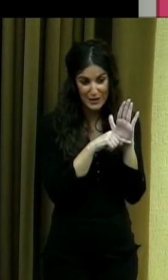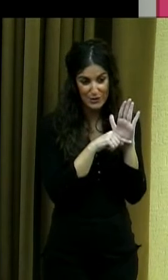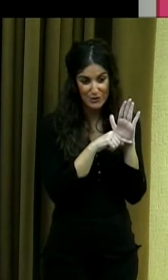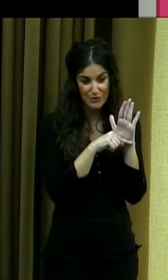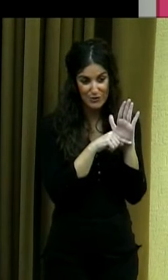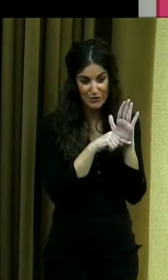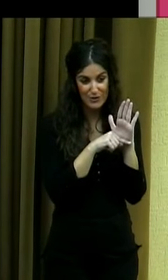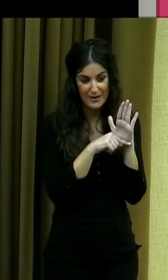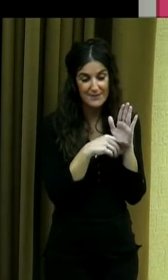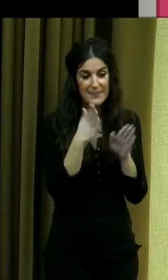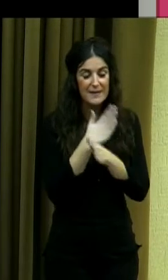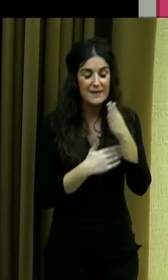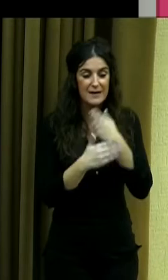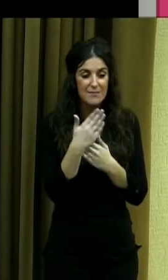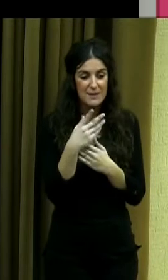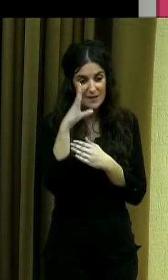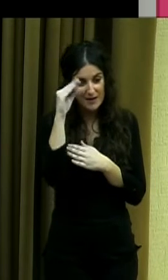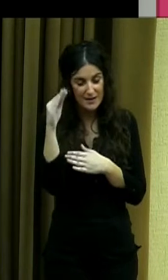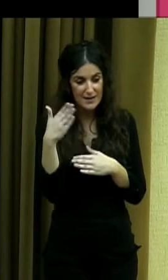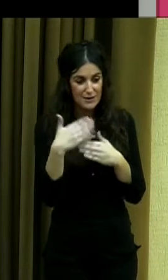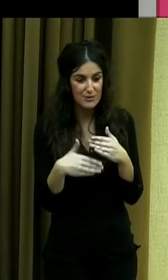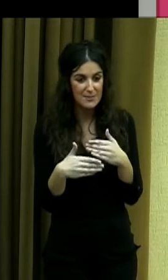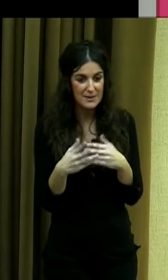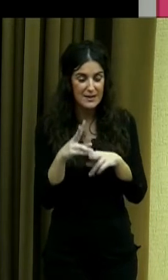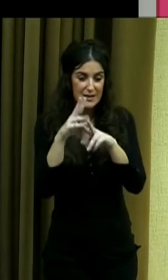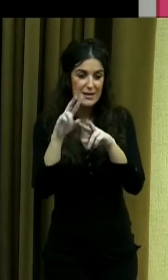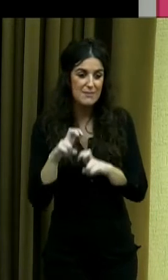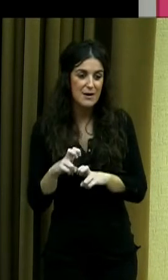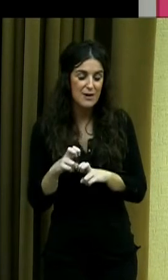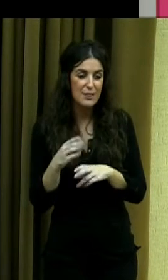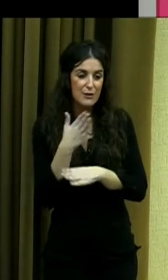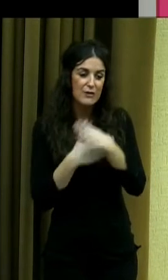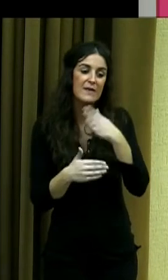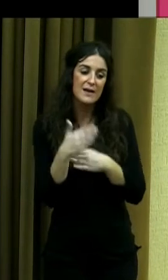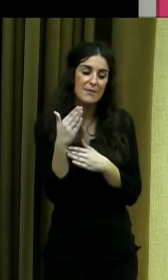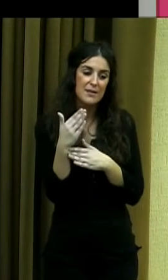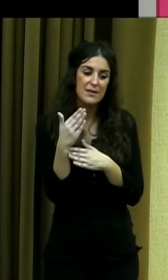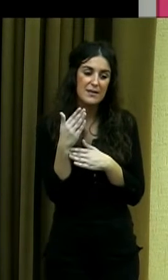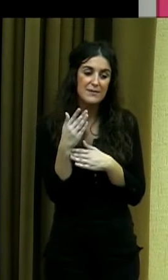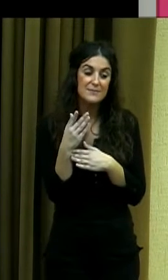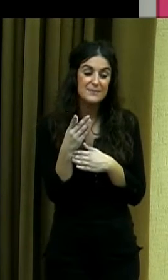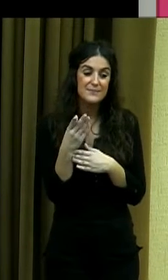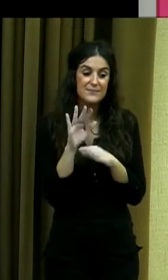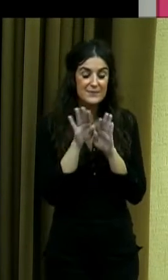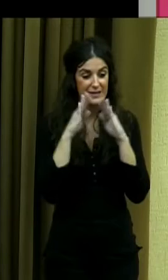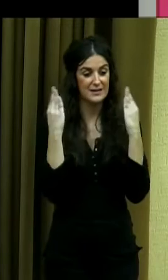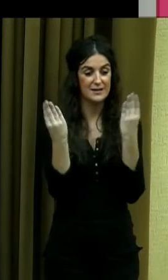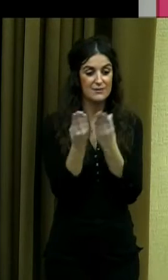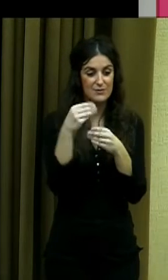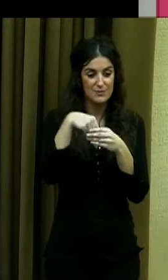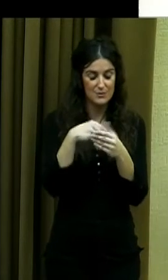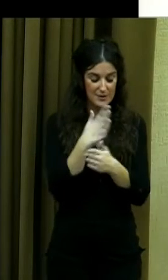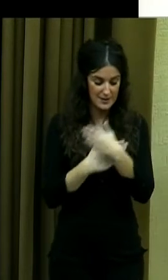de capacidad intelectual límite y valoración de discapacidad, puesto que yo donde provengo es del mundo de la discapacidad.